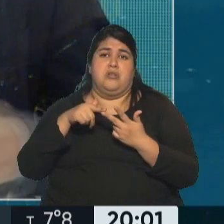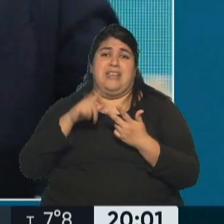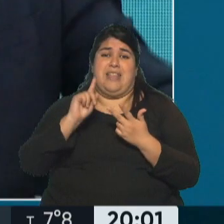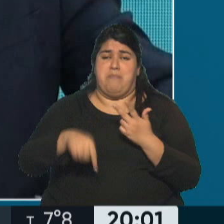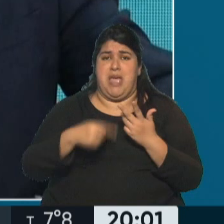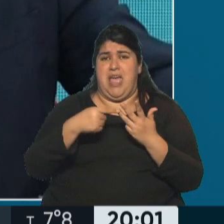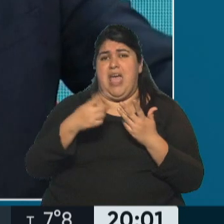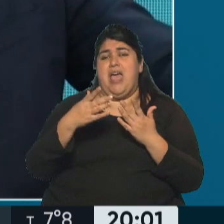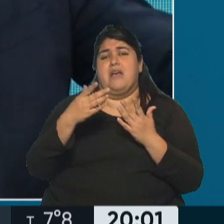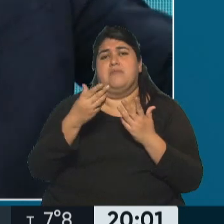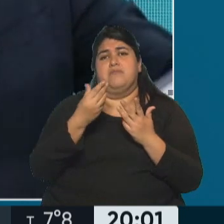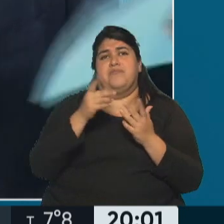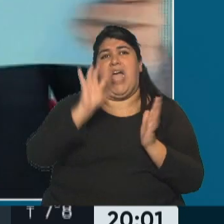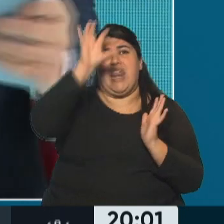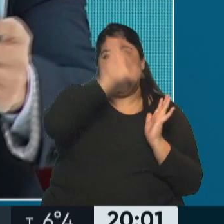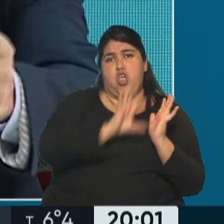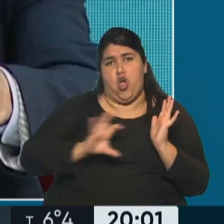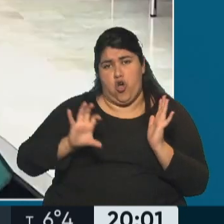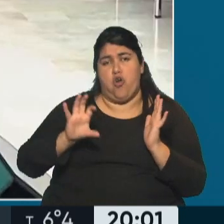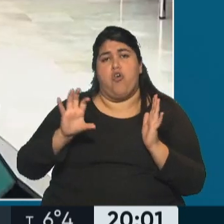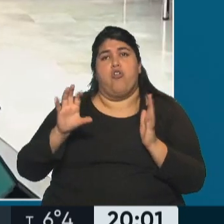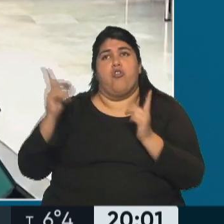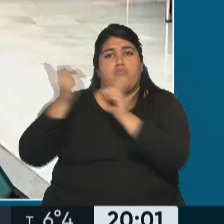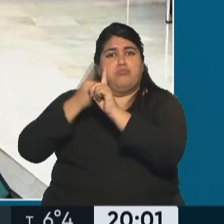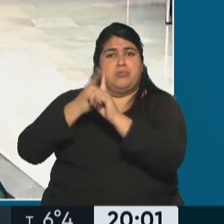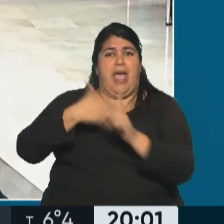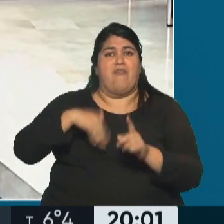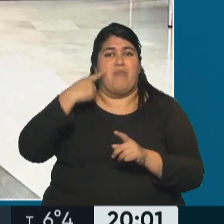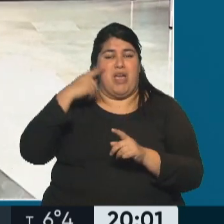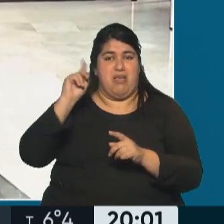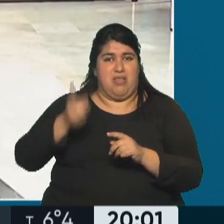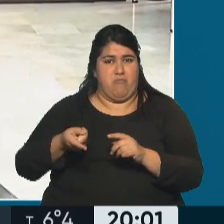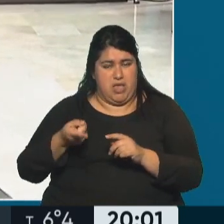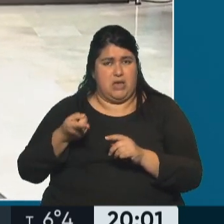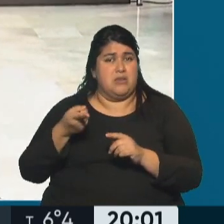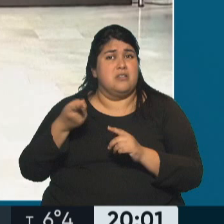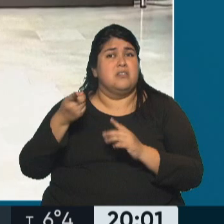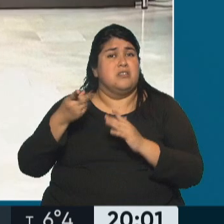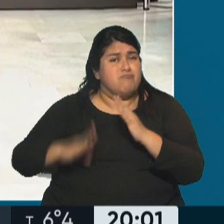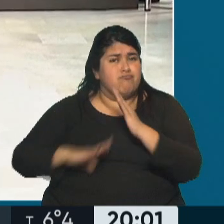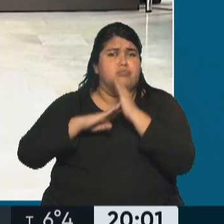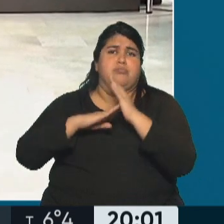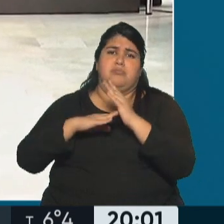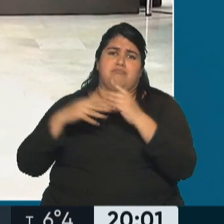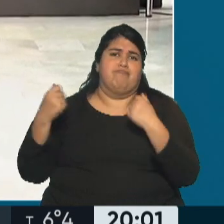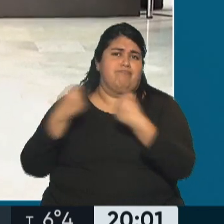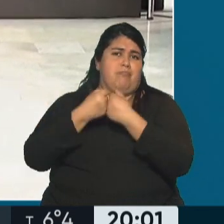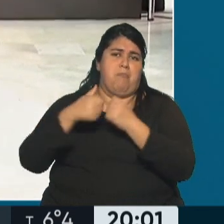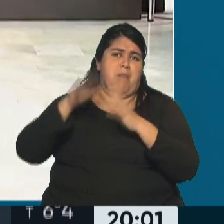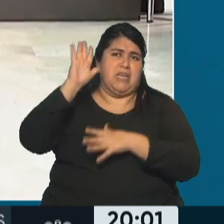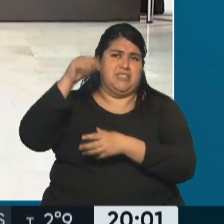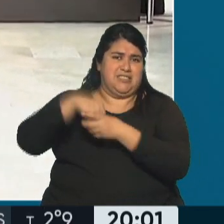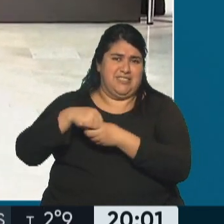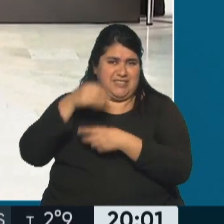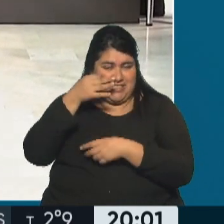representante de la región frente al Fondo Monetario Internacional, figura clave del acuerdo con el Fondo